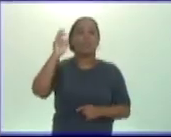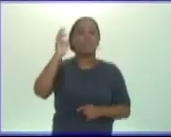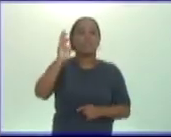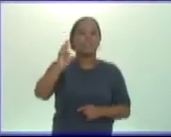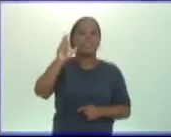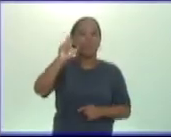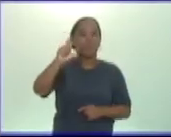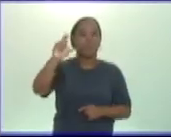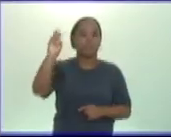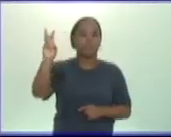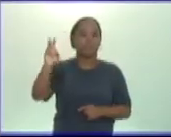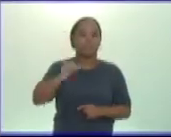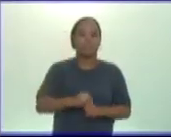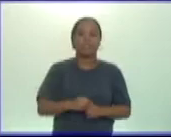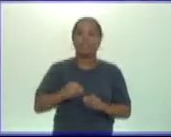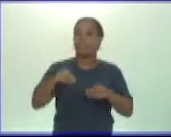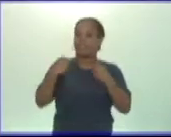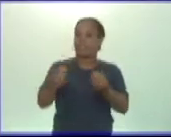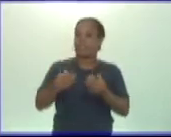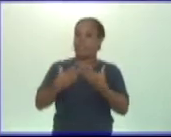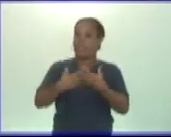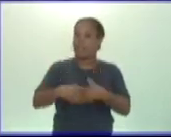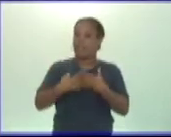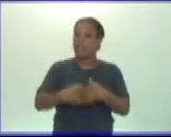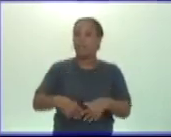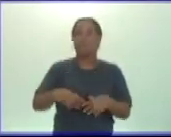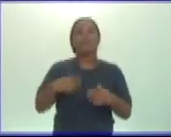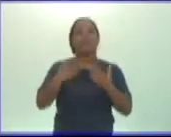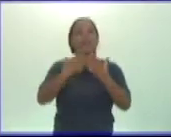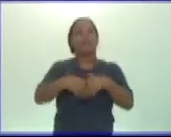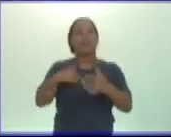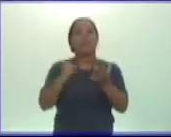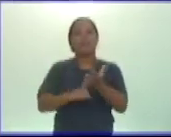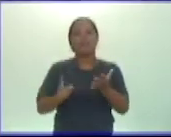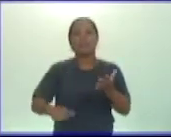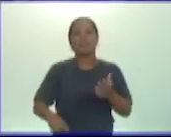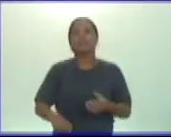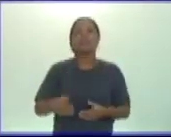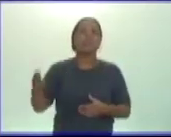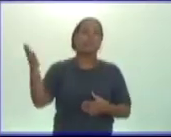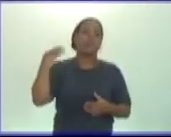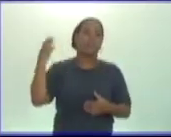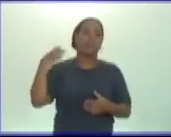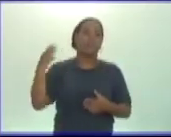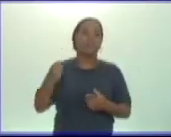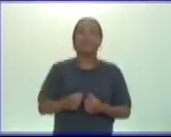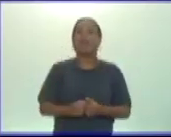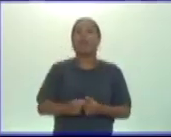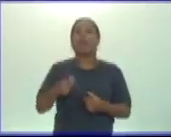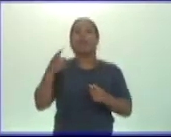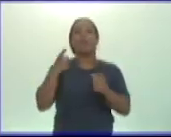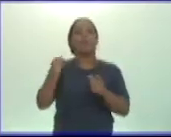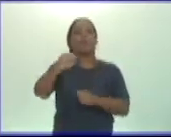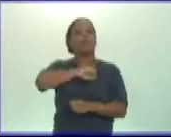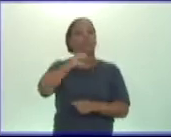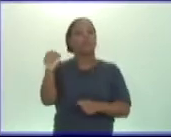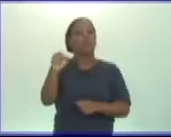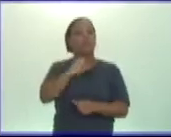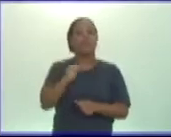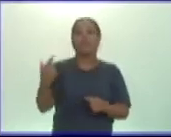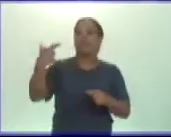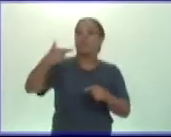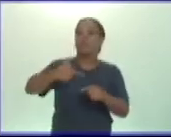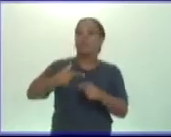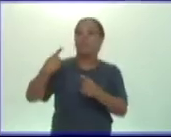azufre emitidos por fábricas, centrales eléctricas, calderas de calefacción y vehículos que queman carbón o productos derivados del